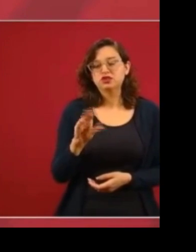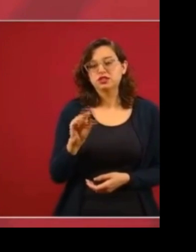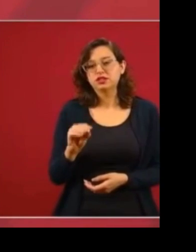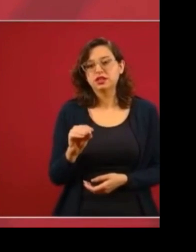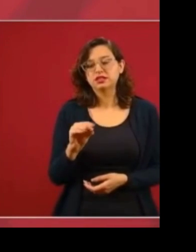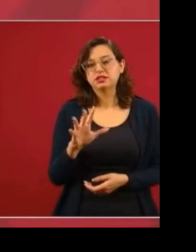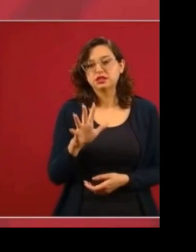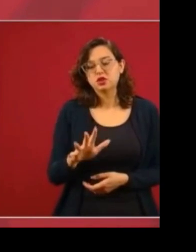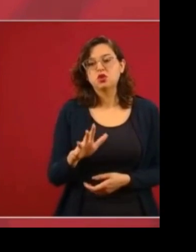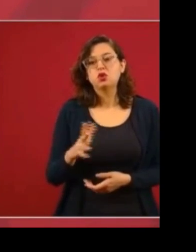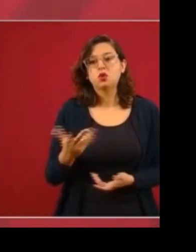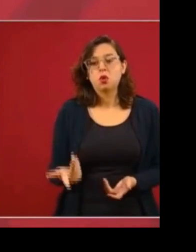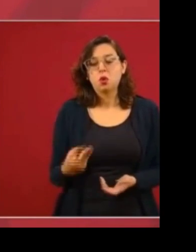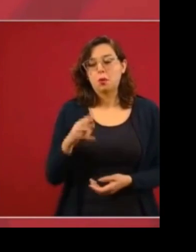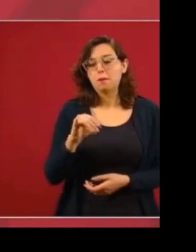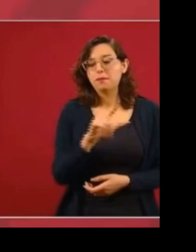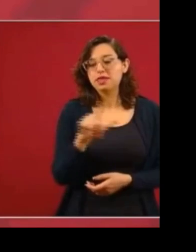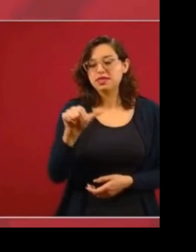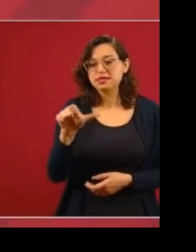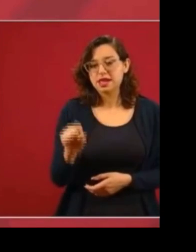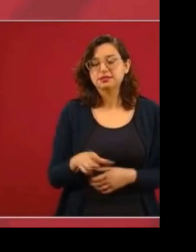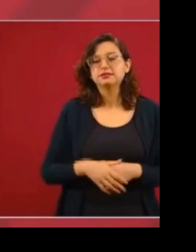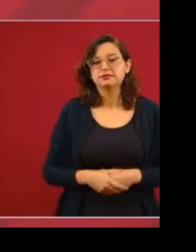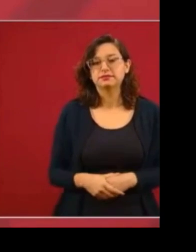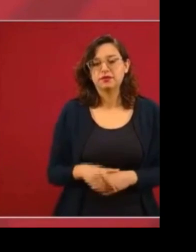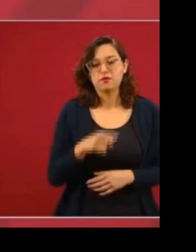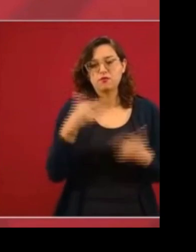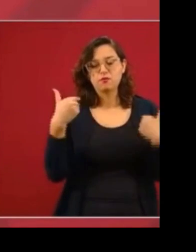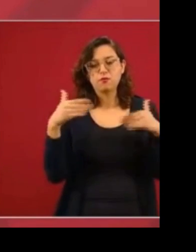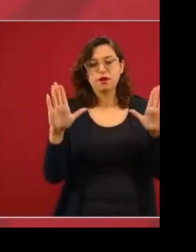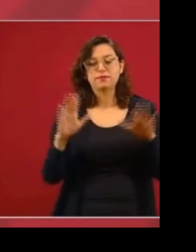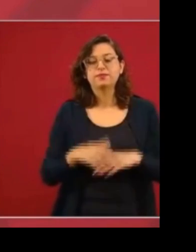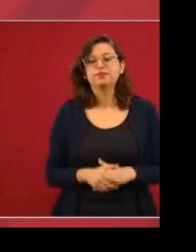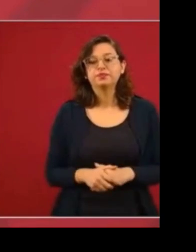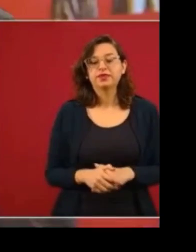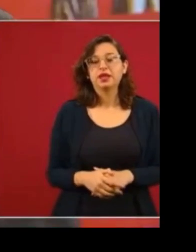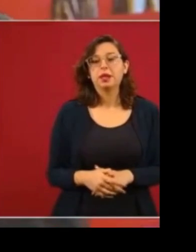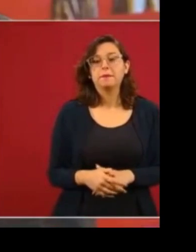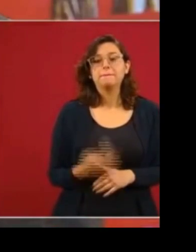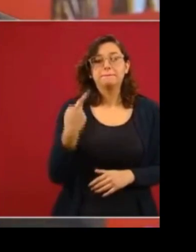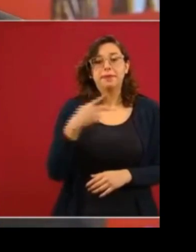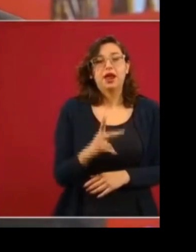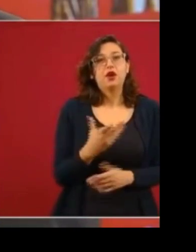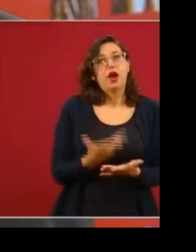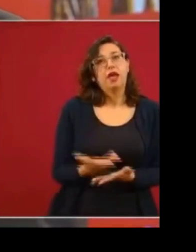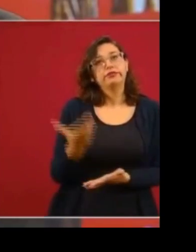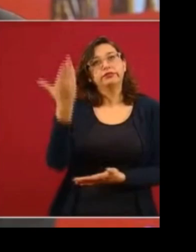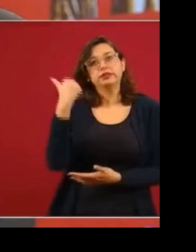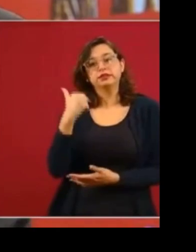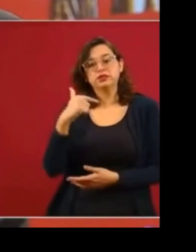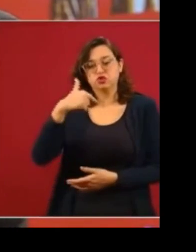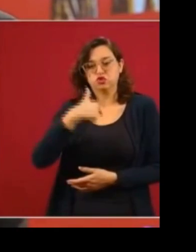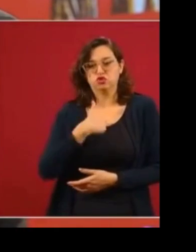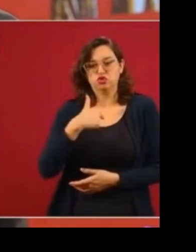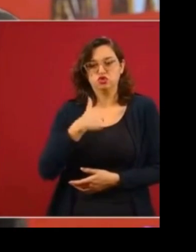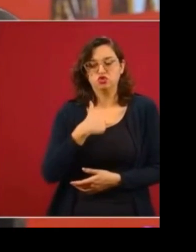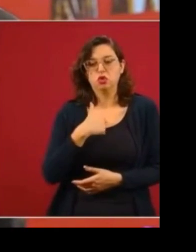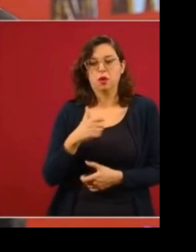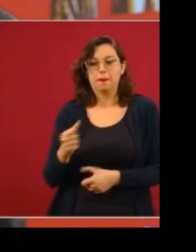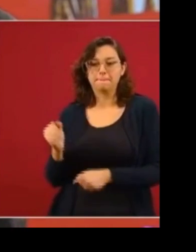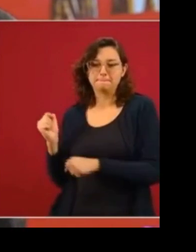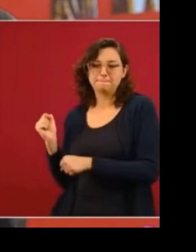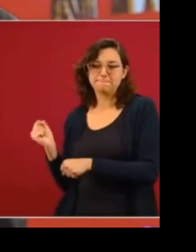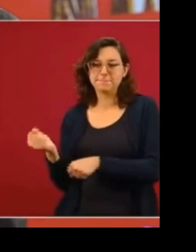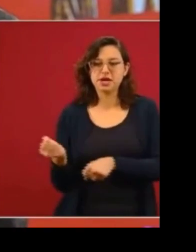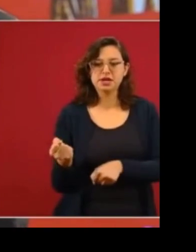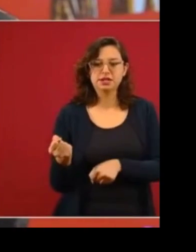millas como pitcher. Nada más que yo en ese tiempo le bateaba a los pitchers que